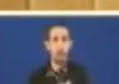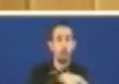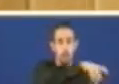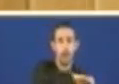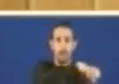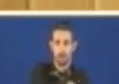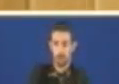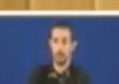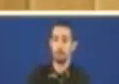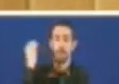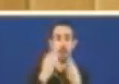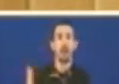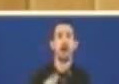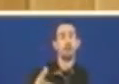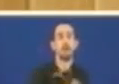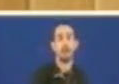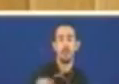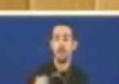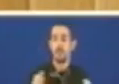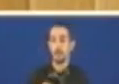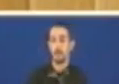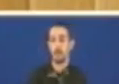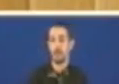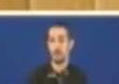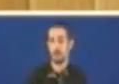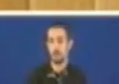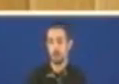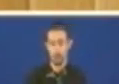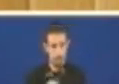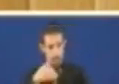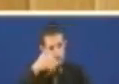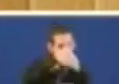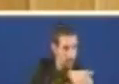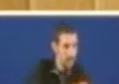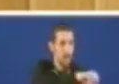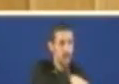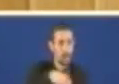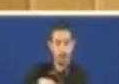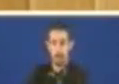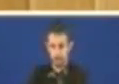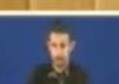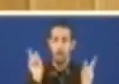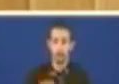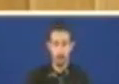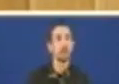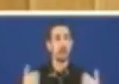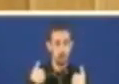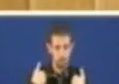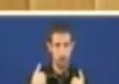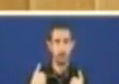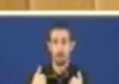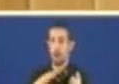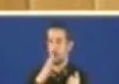ademais, que o que hai que facer é dirixirse ás entidades e a quen é tamén responsável porque autorizou